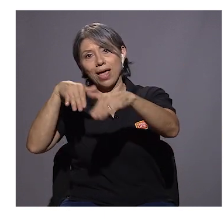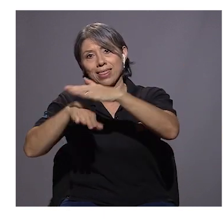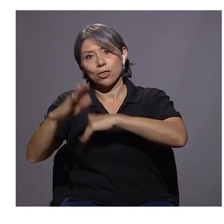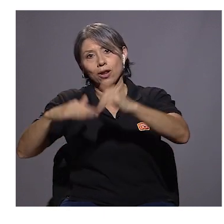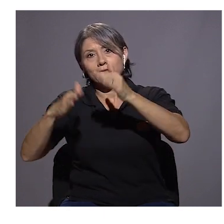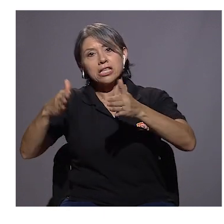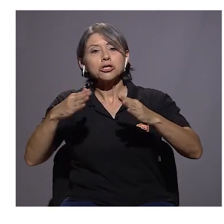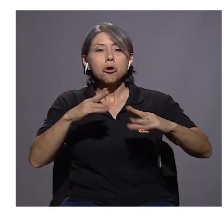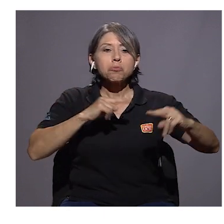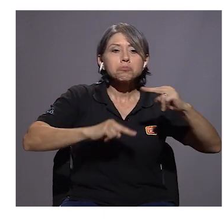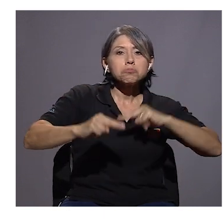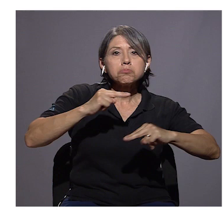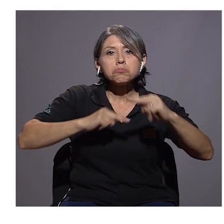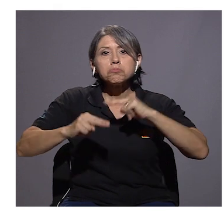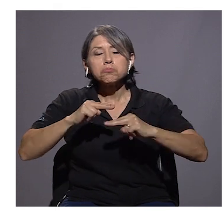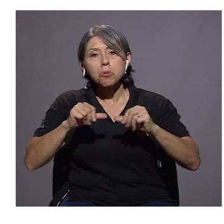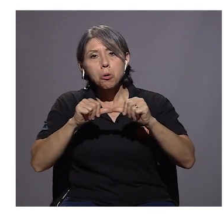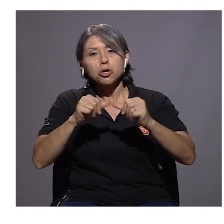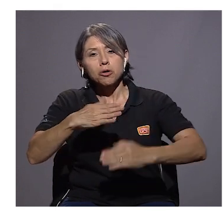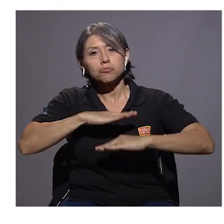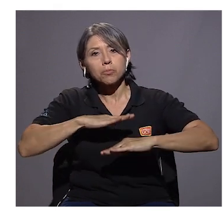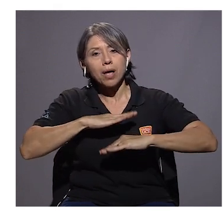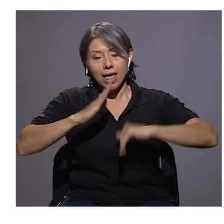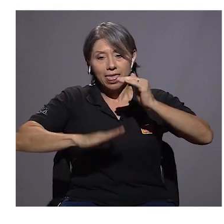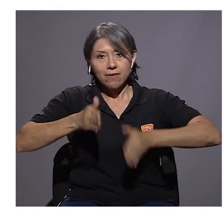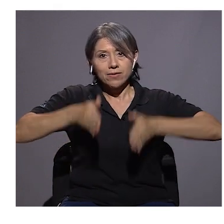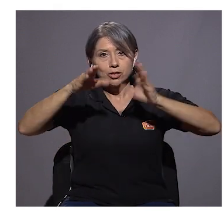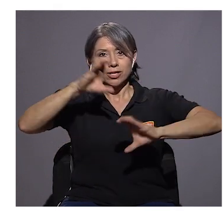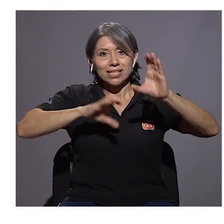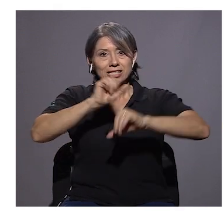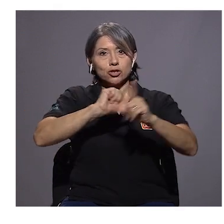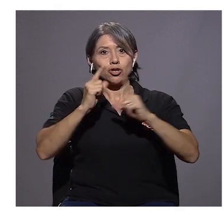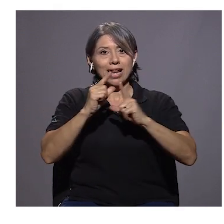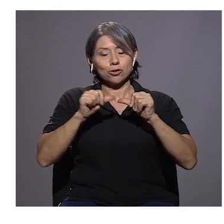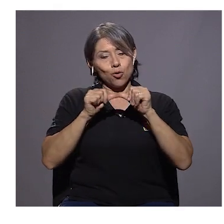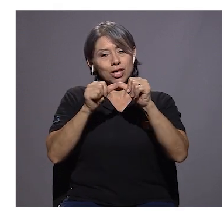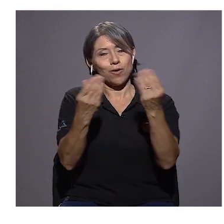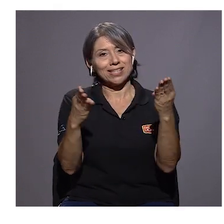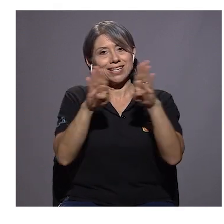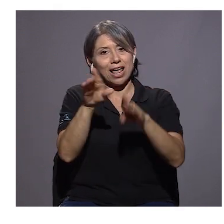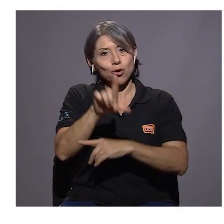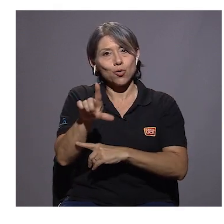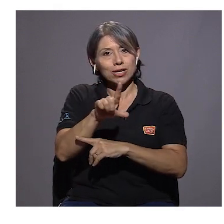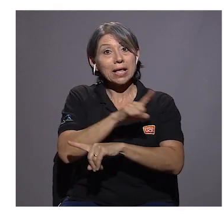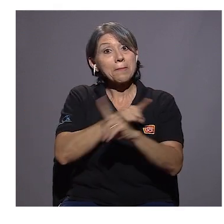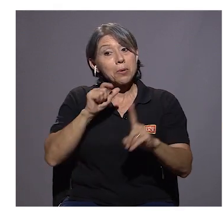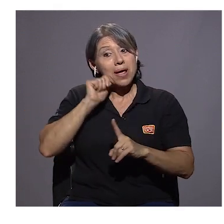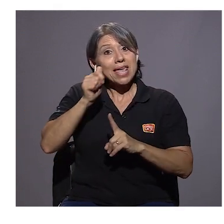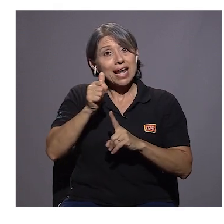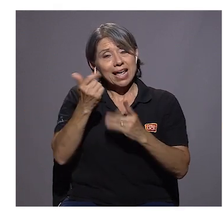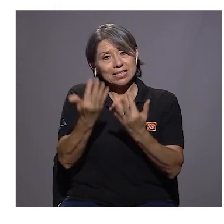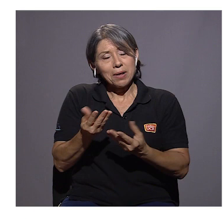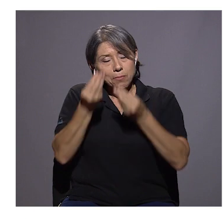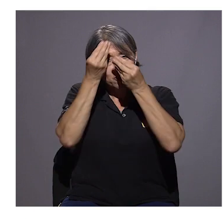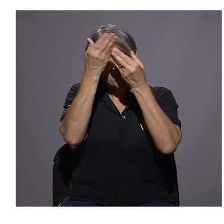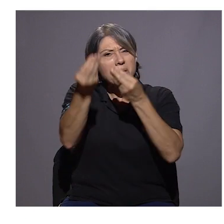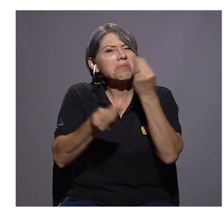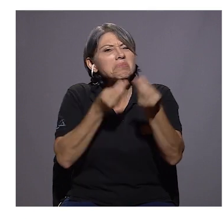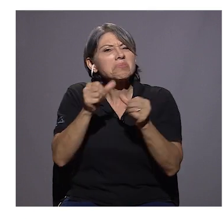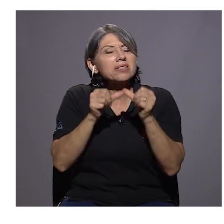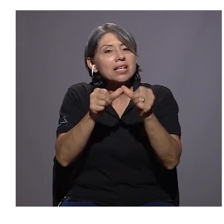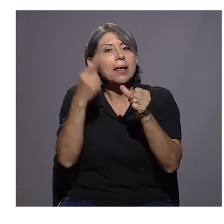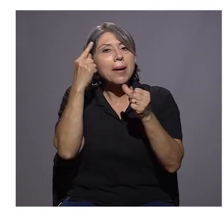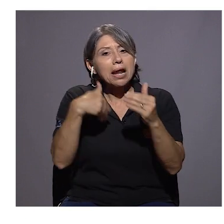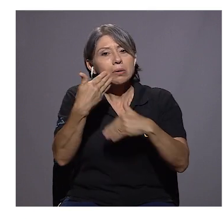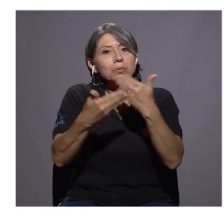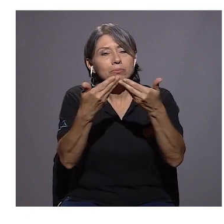en el edificio continuó satisfactoriamente. El edificio de Ciencias Sociales continuará cerrado este lunes, sin embargo esperamos informar mañana las acciones a